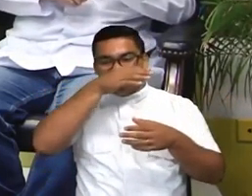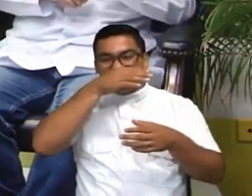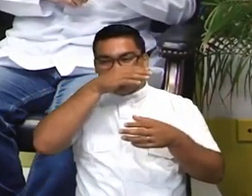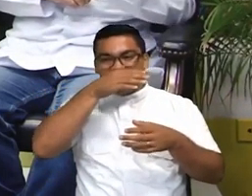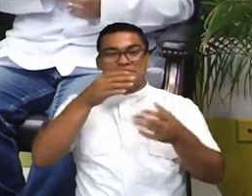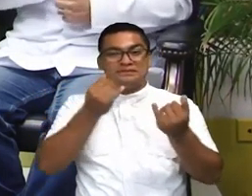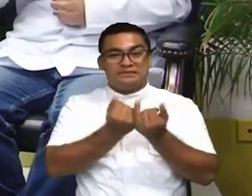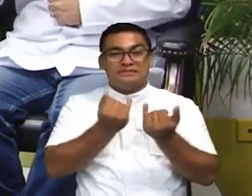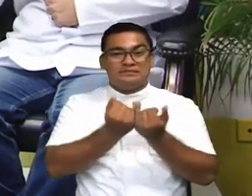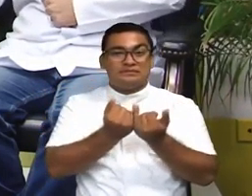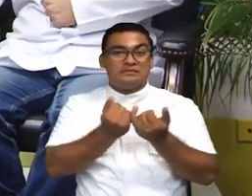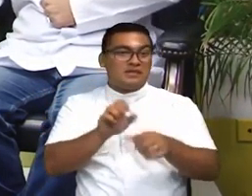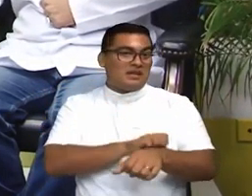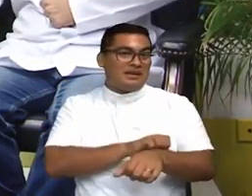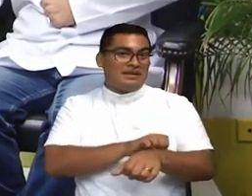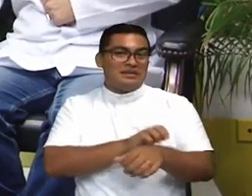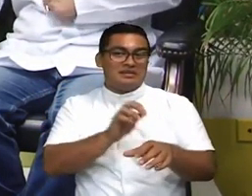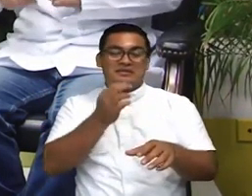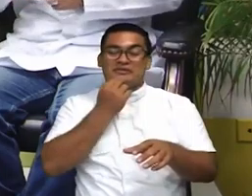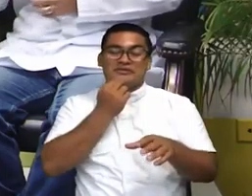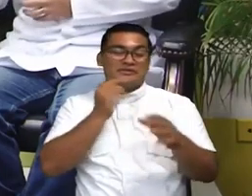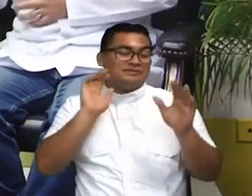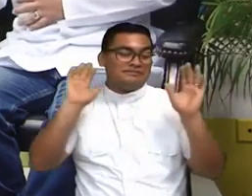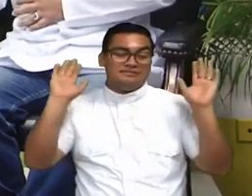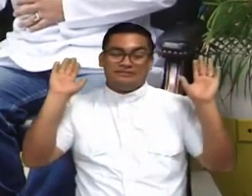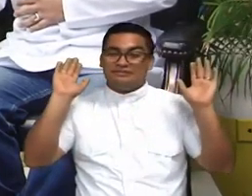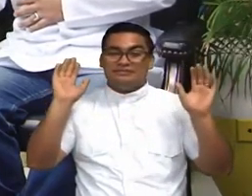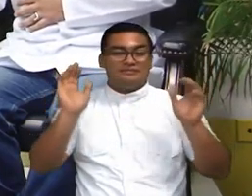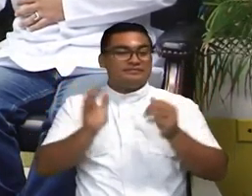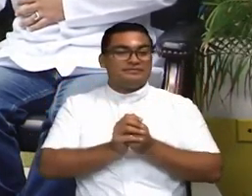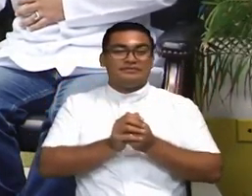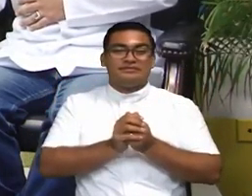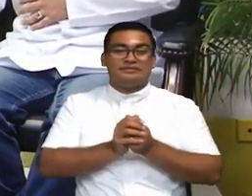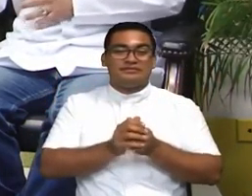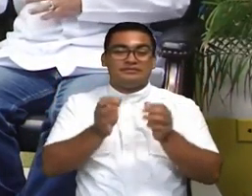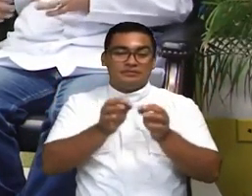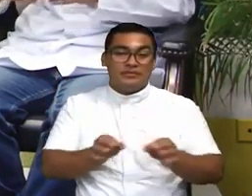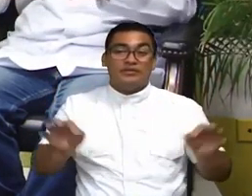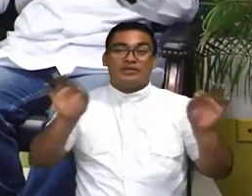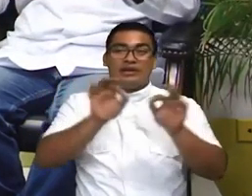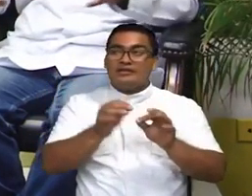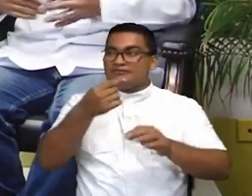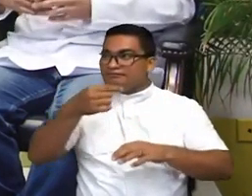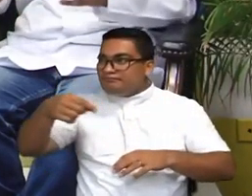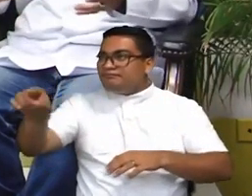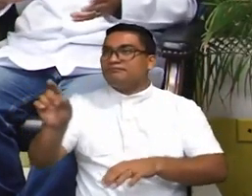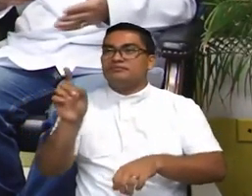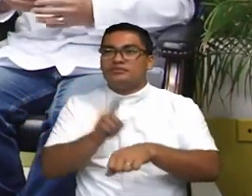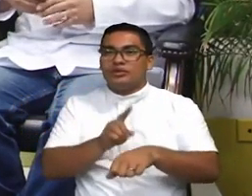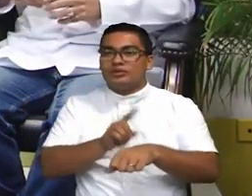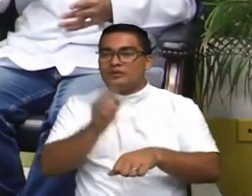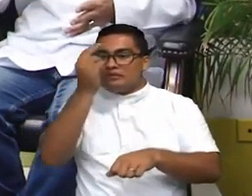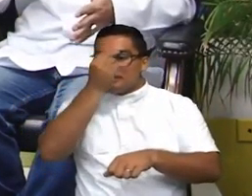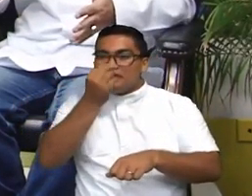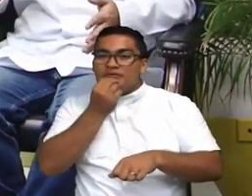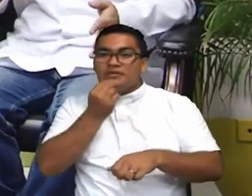gripe, una alergia, o un proceso alérgico o una tuberculosis. Uh-huh. O sea, porque es lo más simple, la tuberculosis te